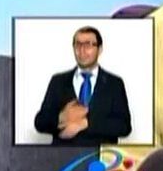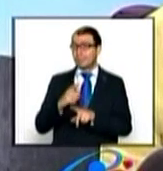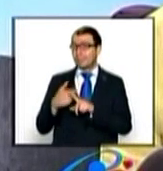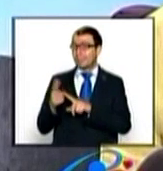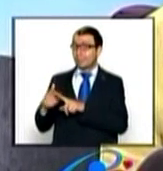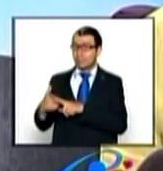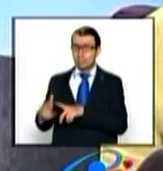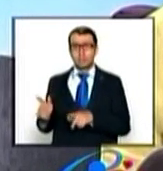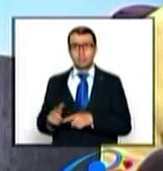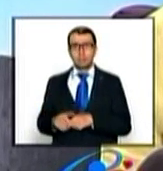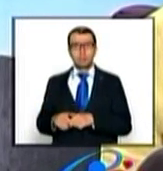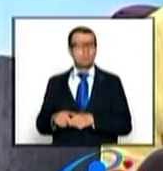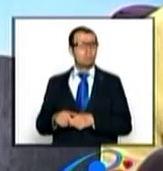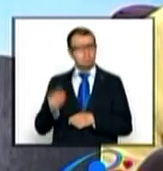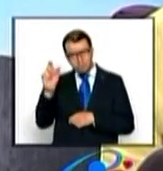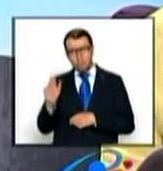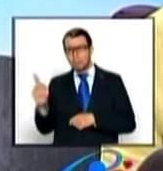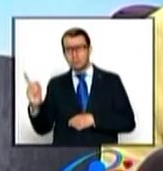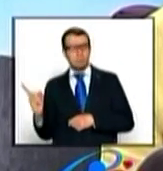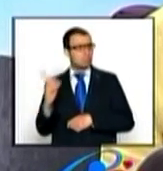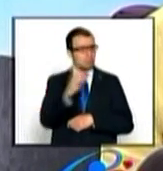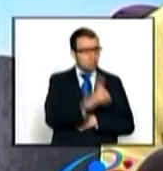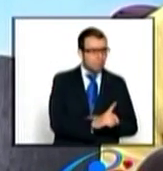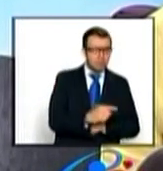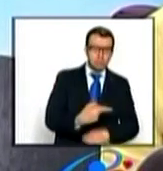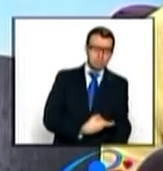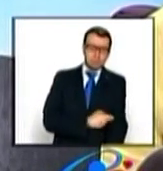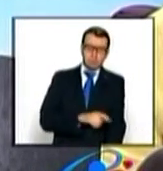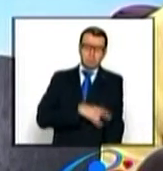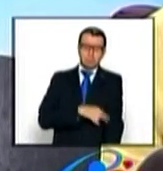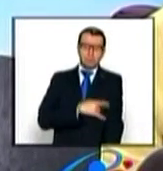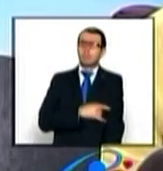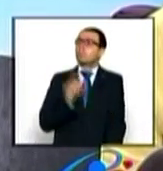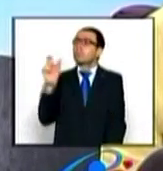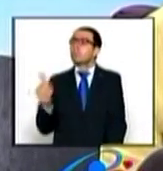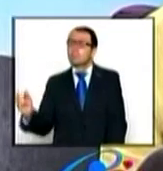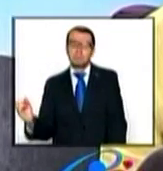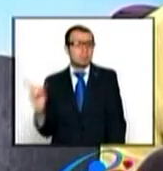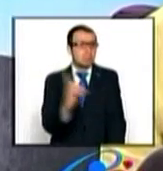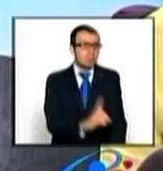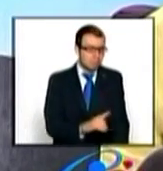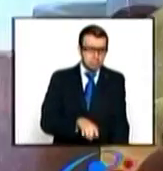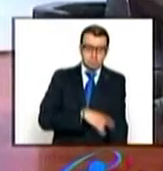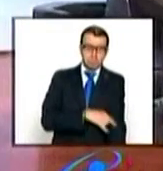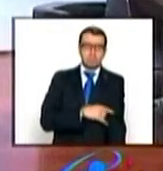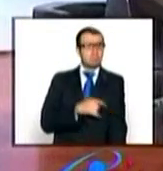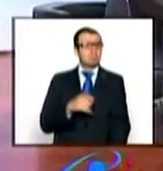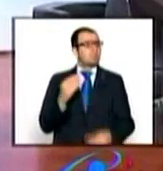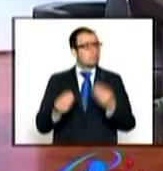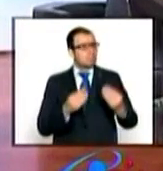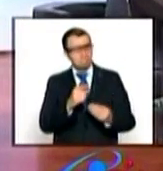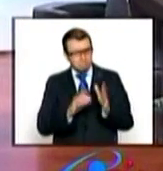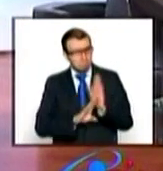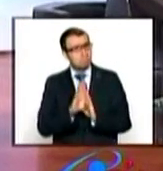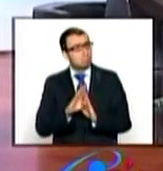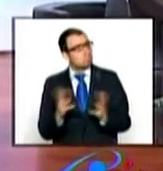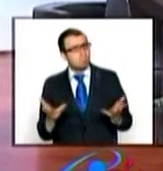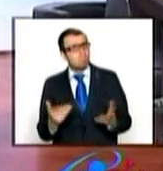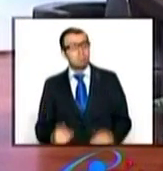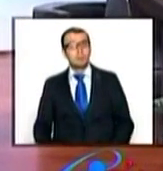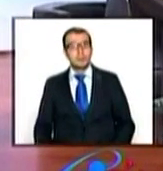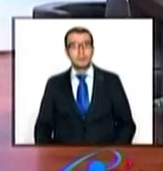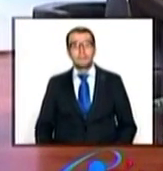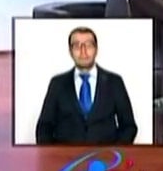del tratamiento complementario para estos pacientes y los resultados clínicos, doctor Freddy Rosero.